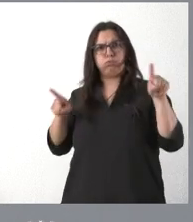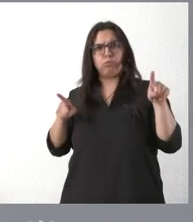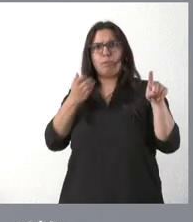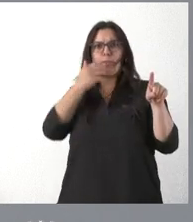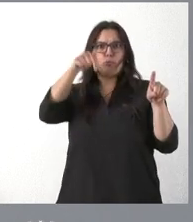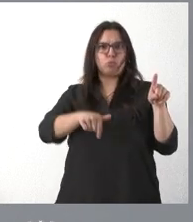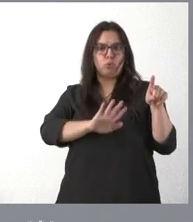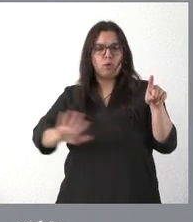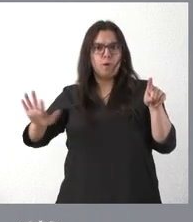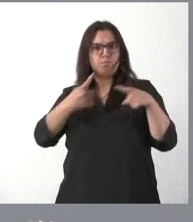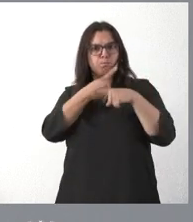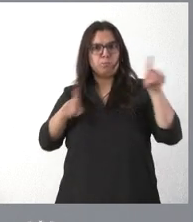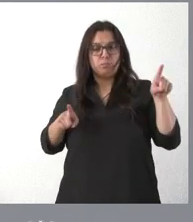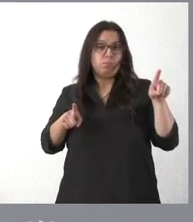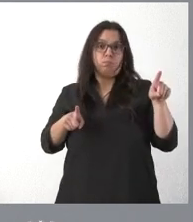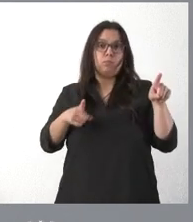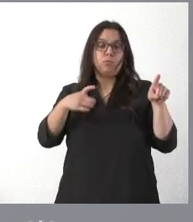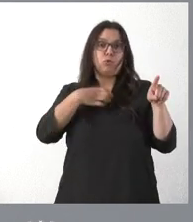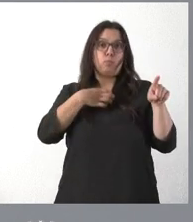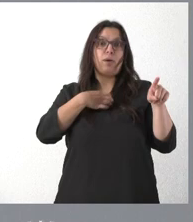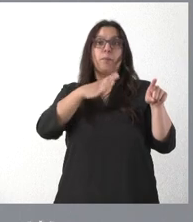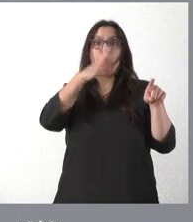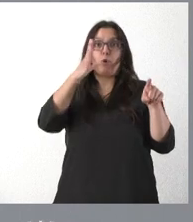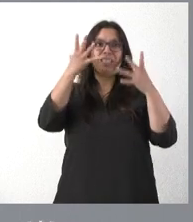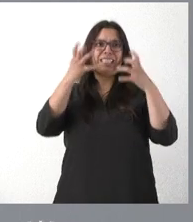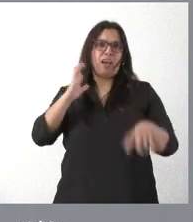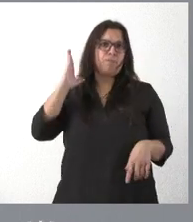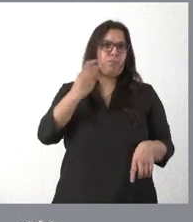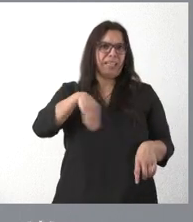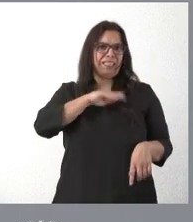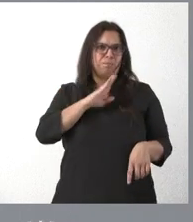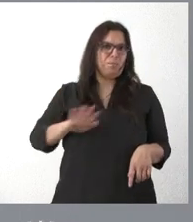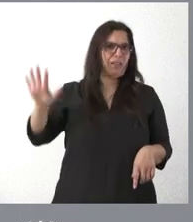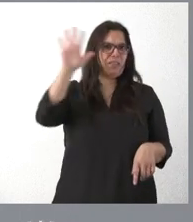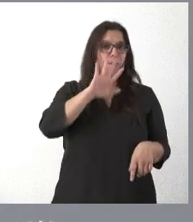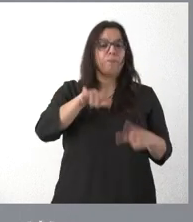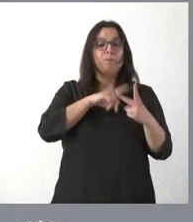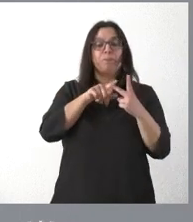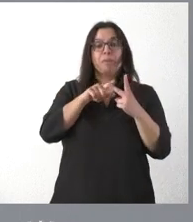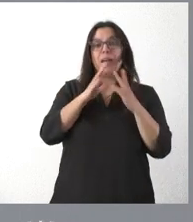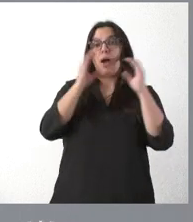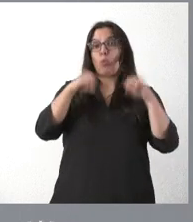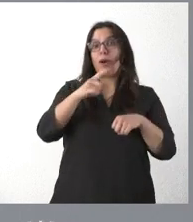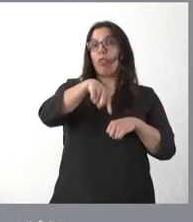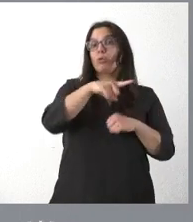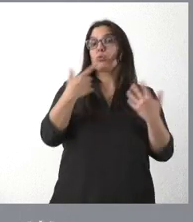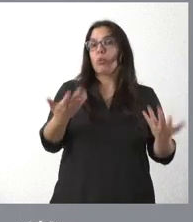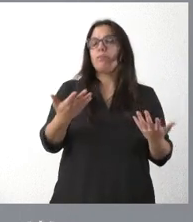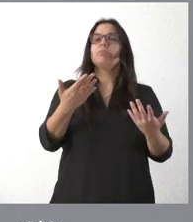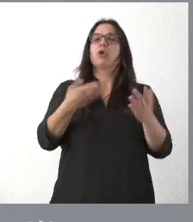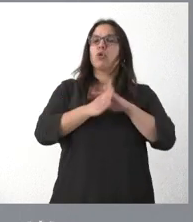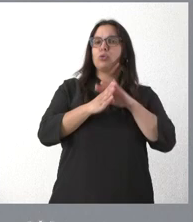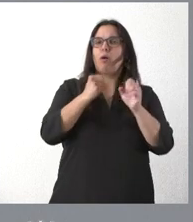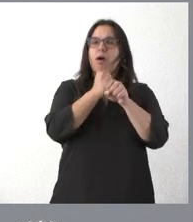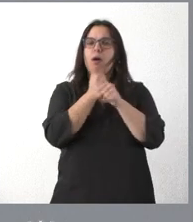sur sabiendo que el impacto de las sequías Ha sido notable en toda España Y en segundo lugar se acordó el seguir trabajando el seguir dialogando